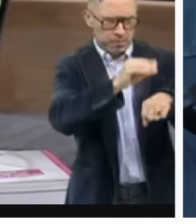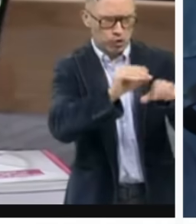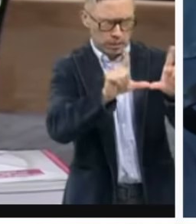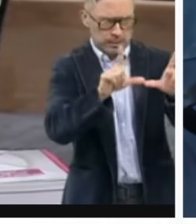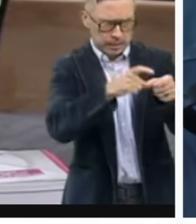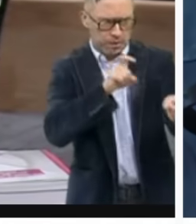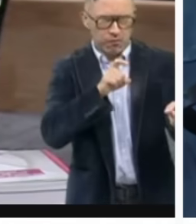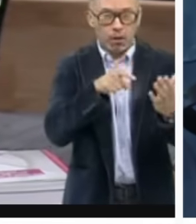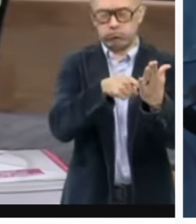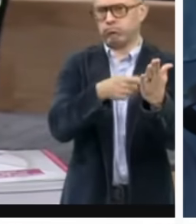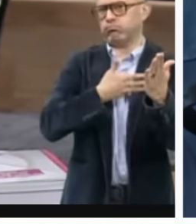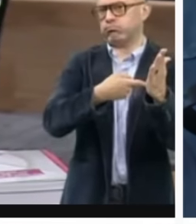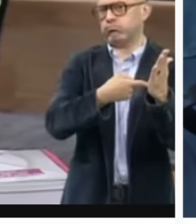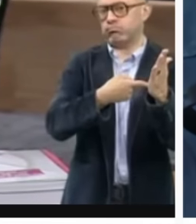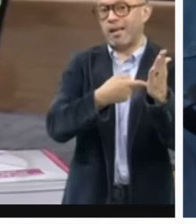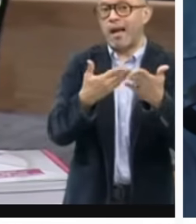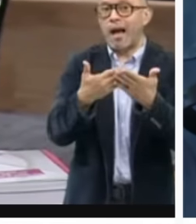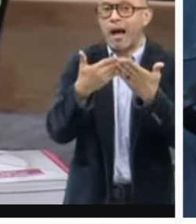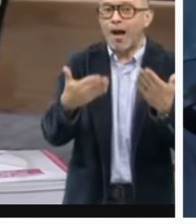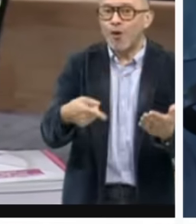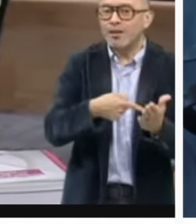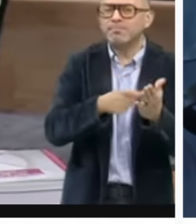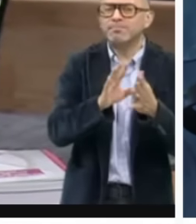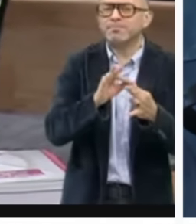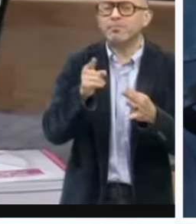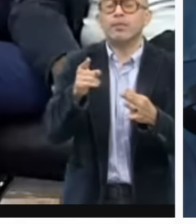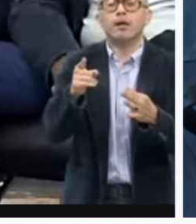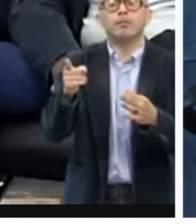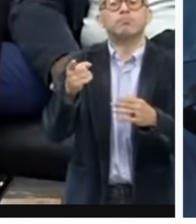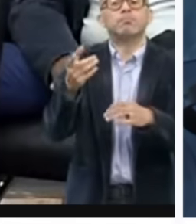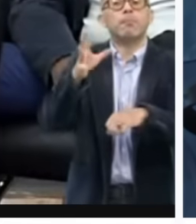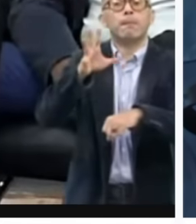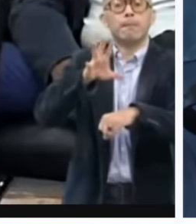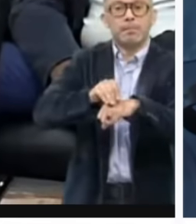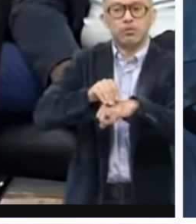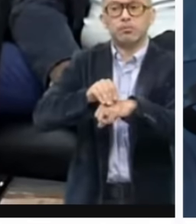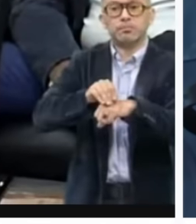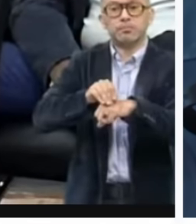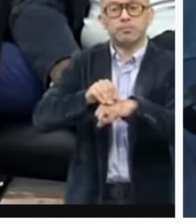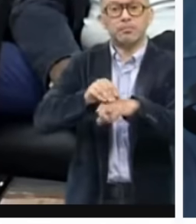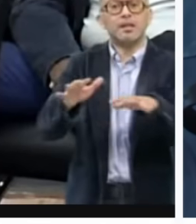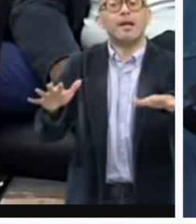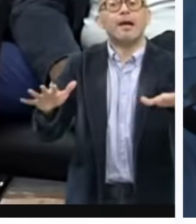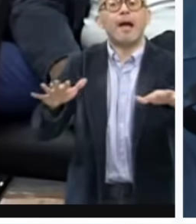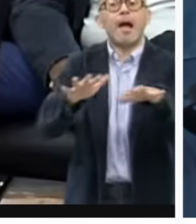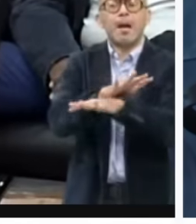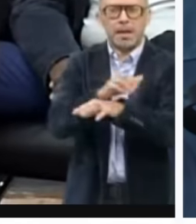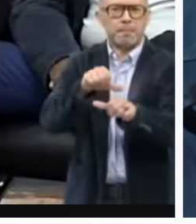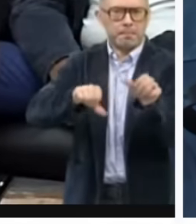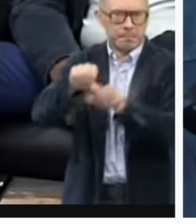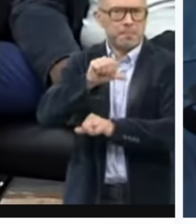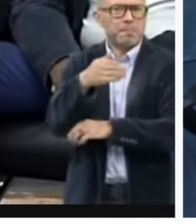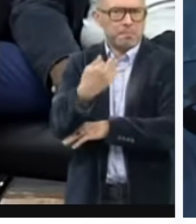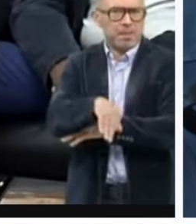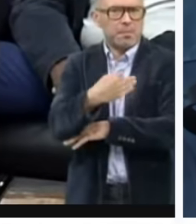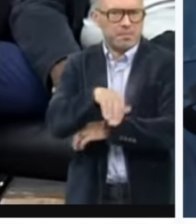claramente es que la facultad y la soberanía para nombrar al sustituto del gobernador por